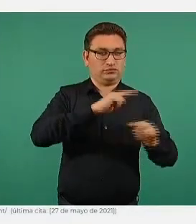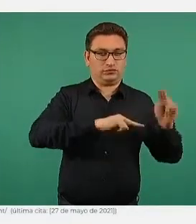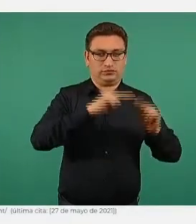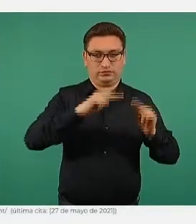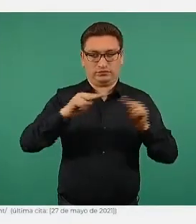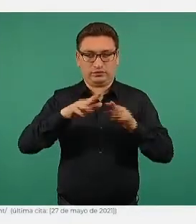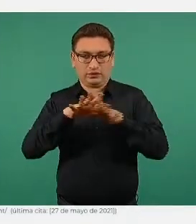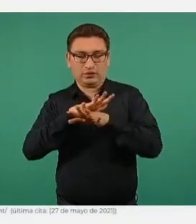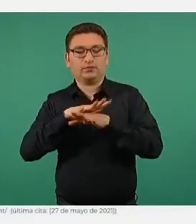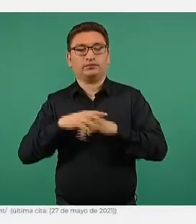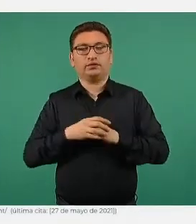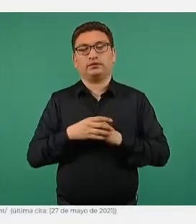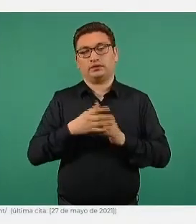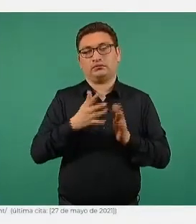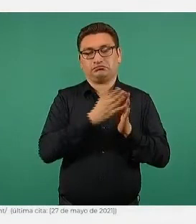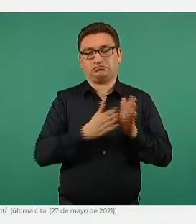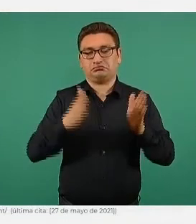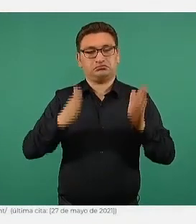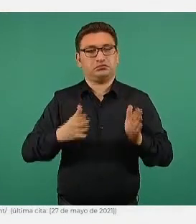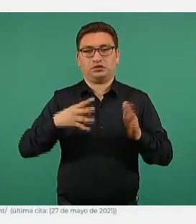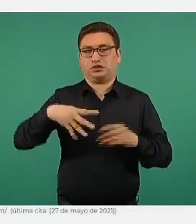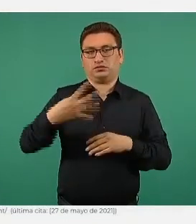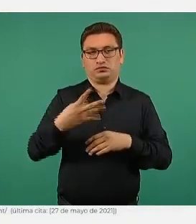aquí vemos representados los 14 días